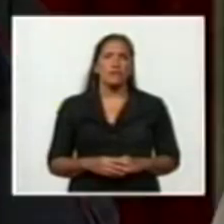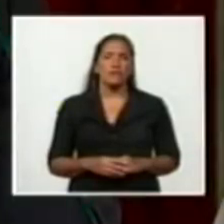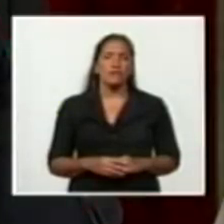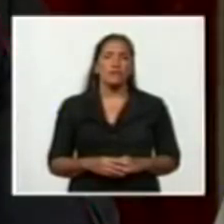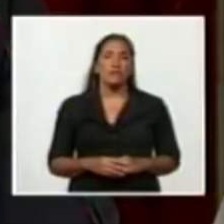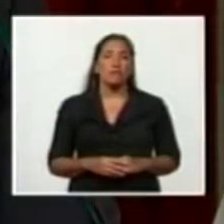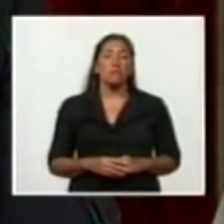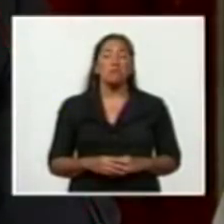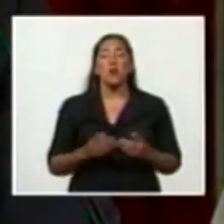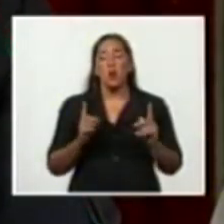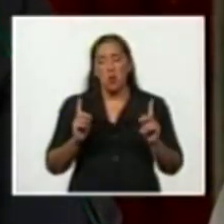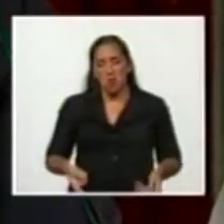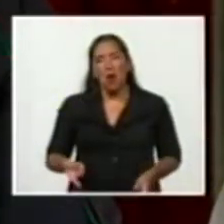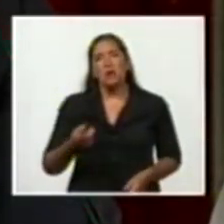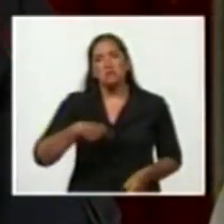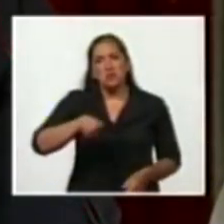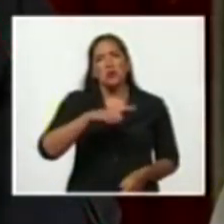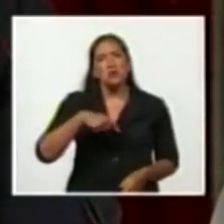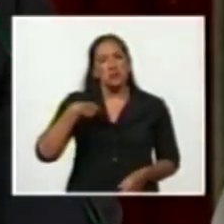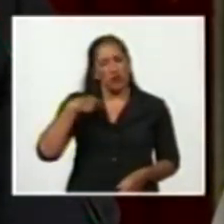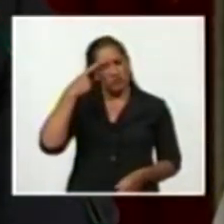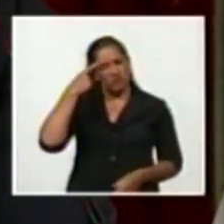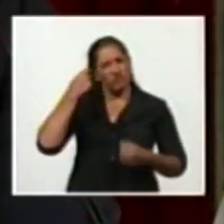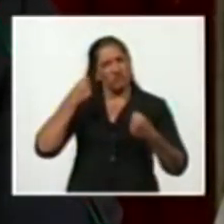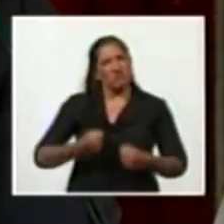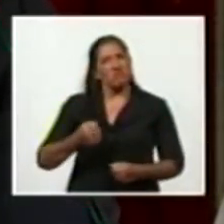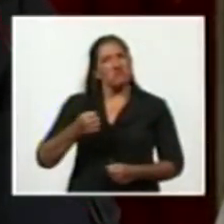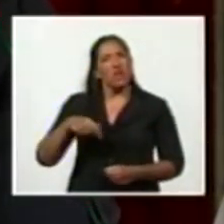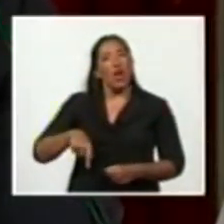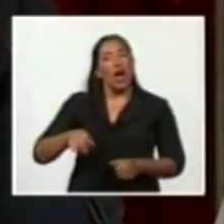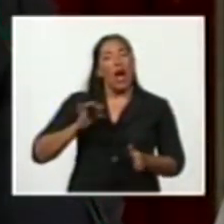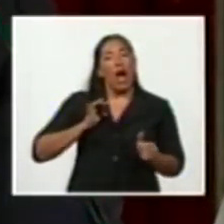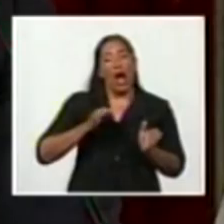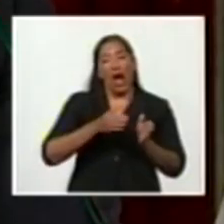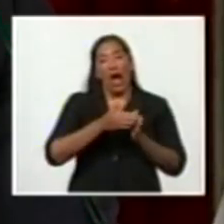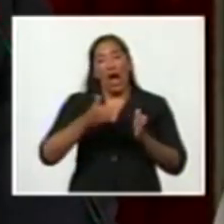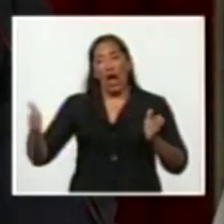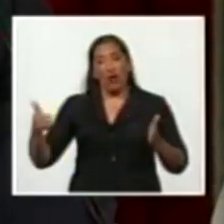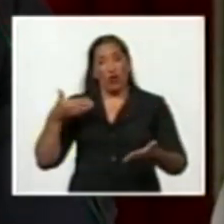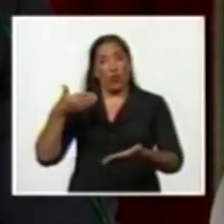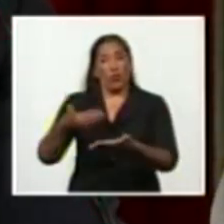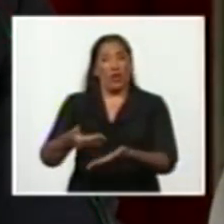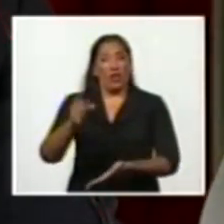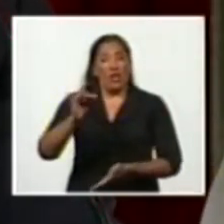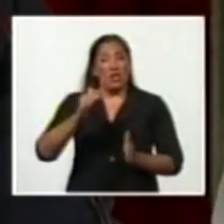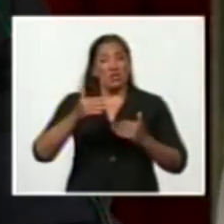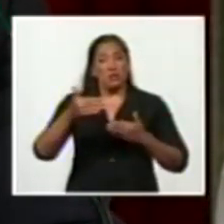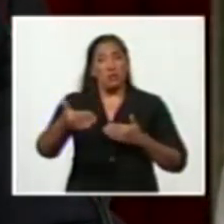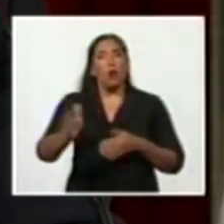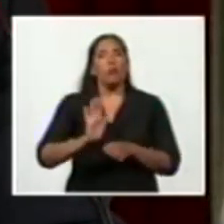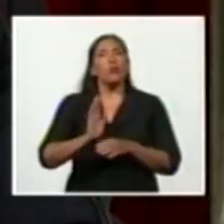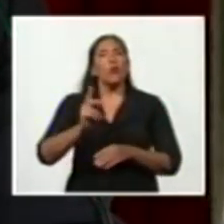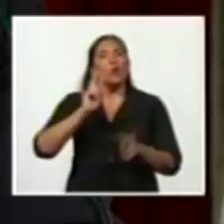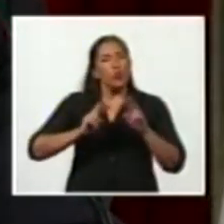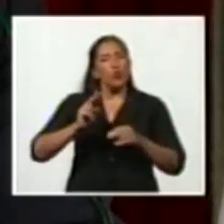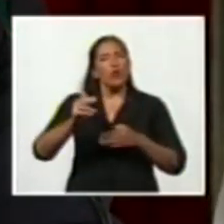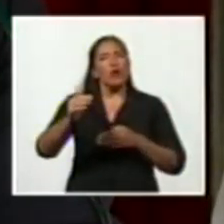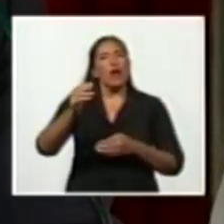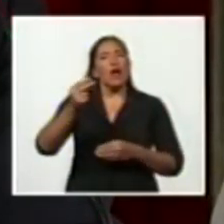Pero estamos convencidos que la inflación va a ir bajando hacia el final del año. La principal medida para eso...